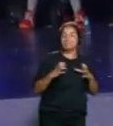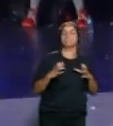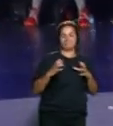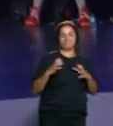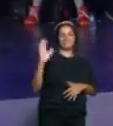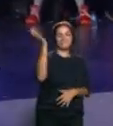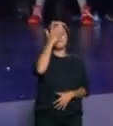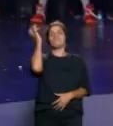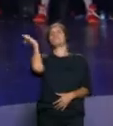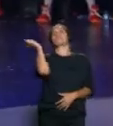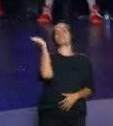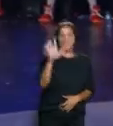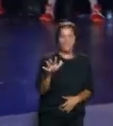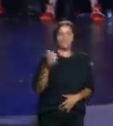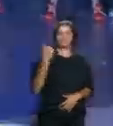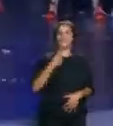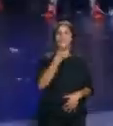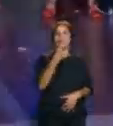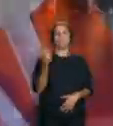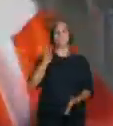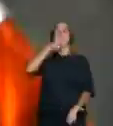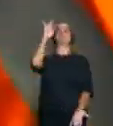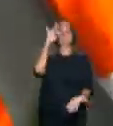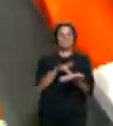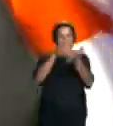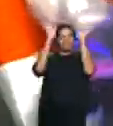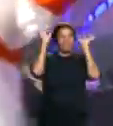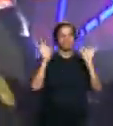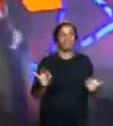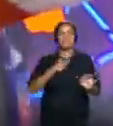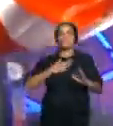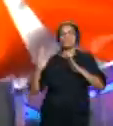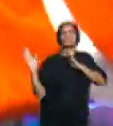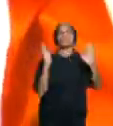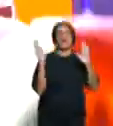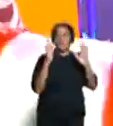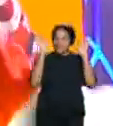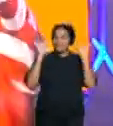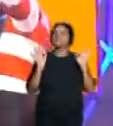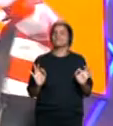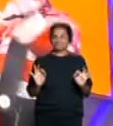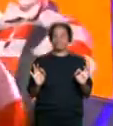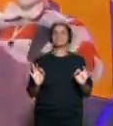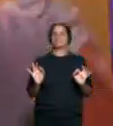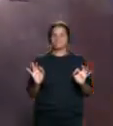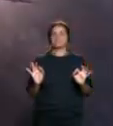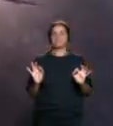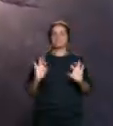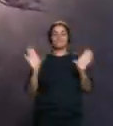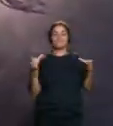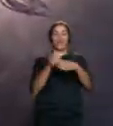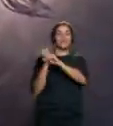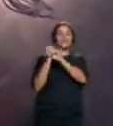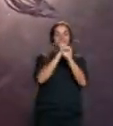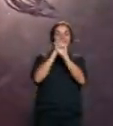por fin puedo decir que es la hora, este es mi momento, murga la